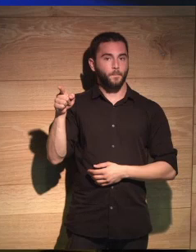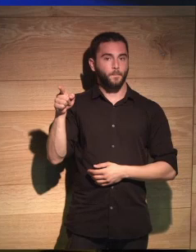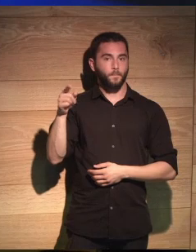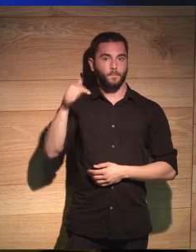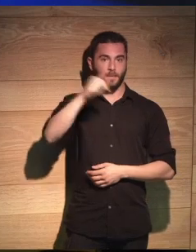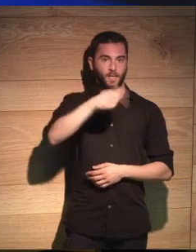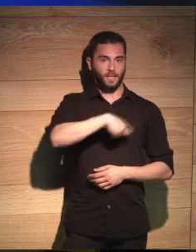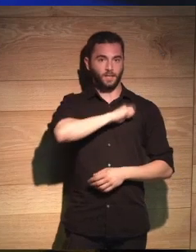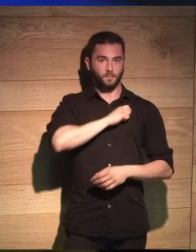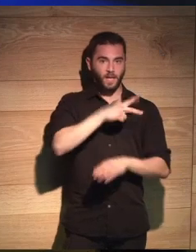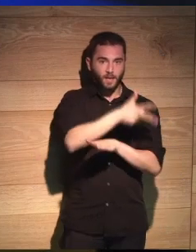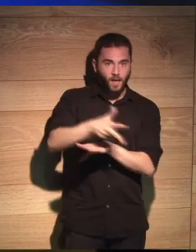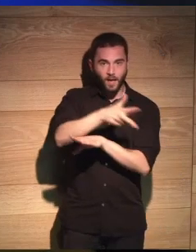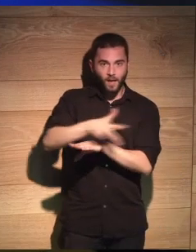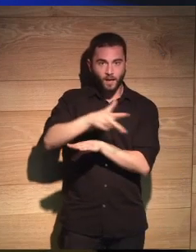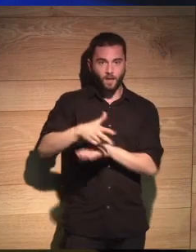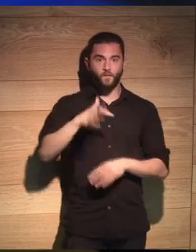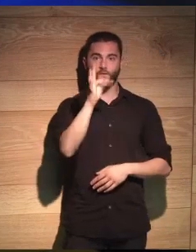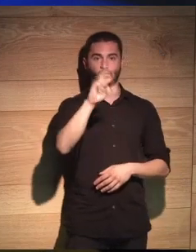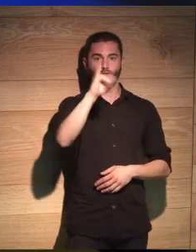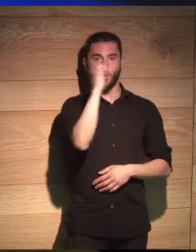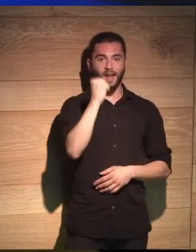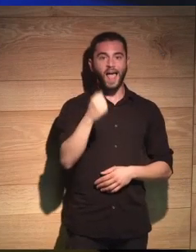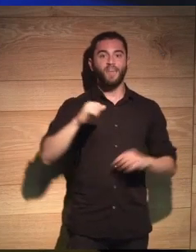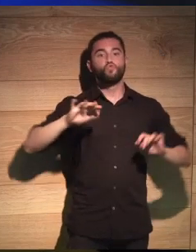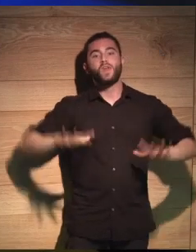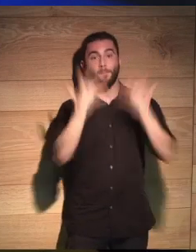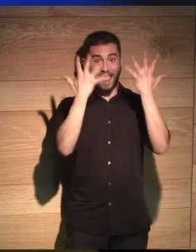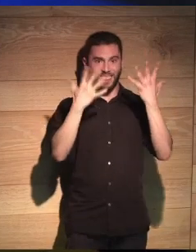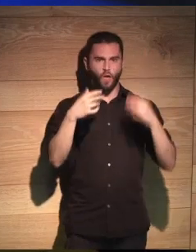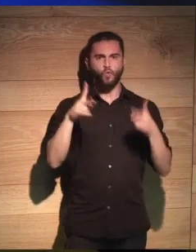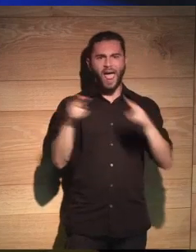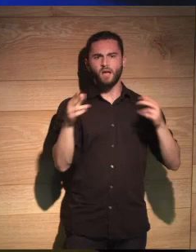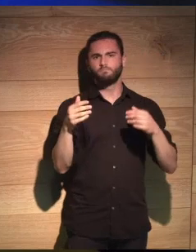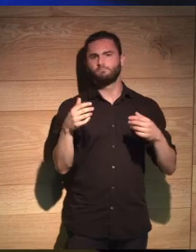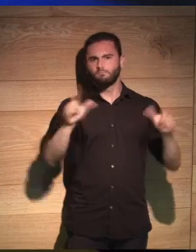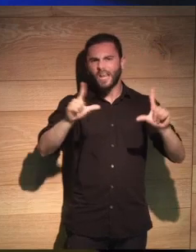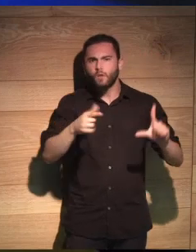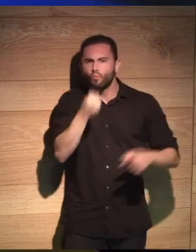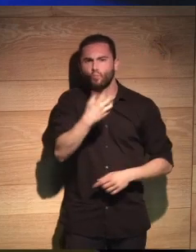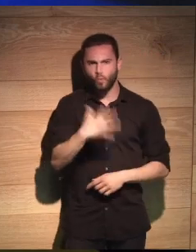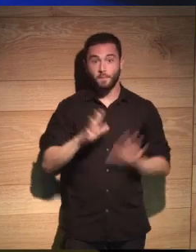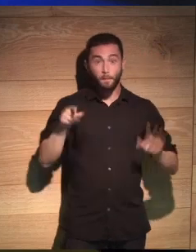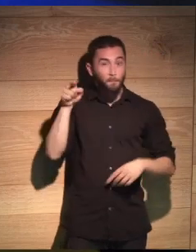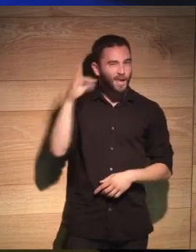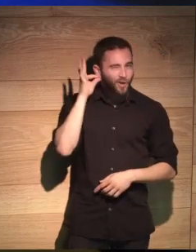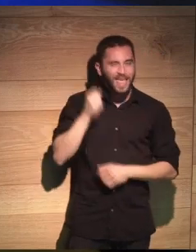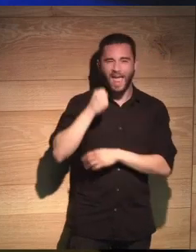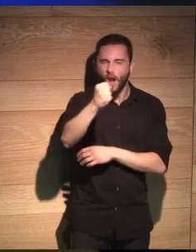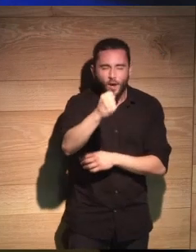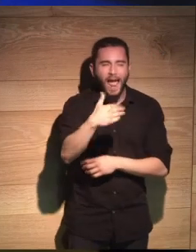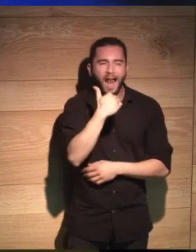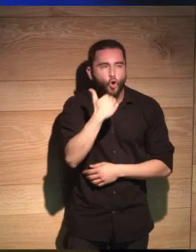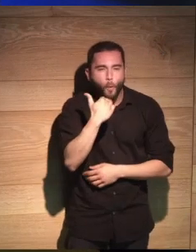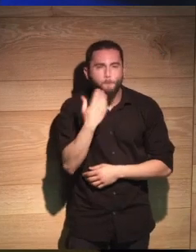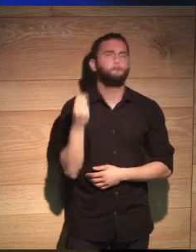Aquí en España se rodó La forja de un rebelde, es una serie que está muy bien, pero ella tiene algo más de heroína,